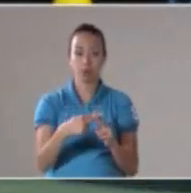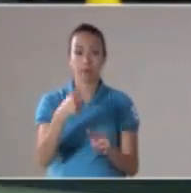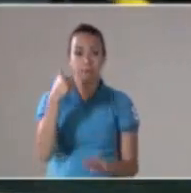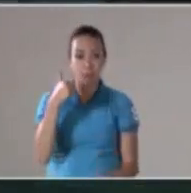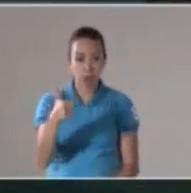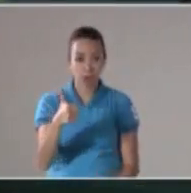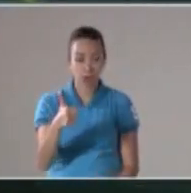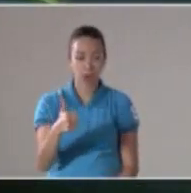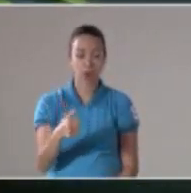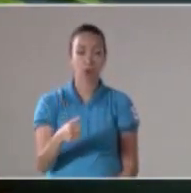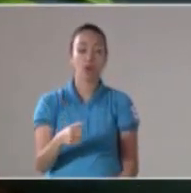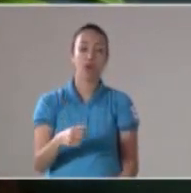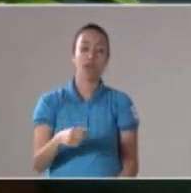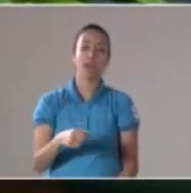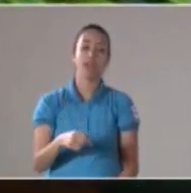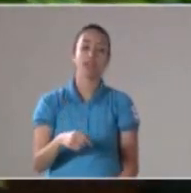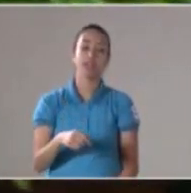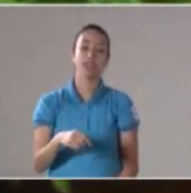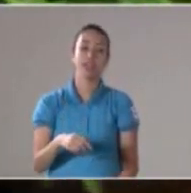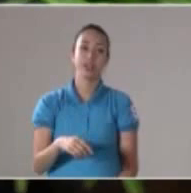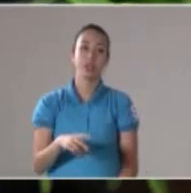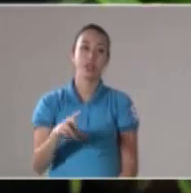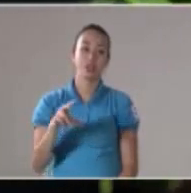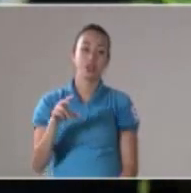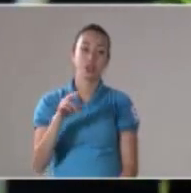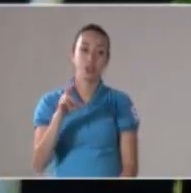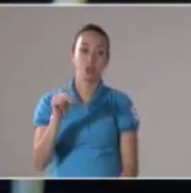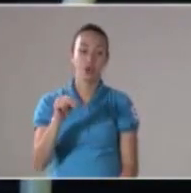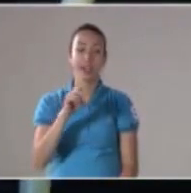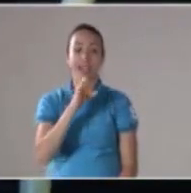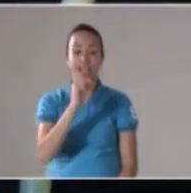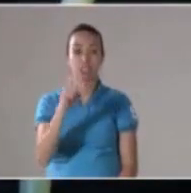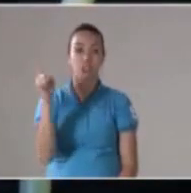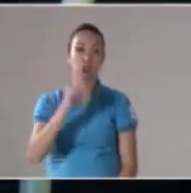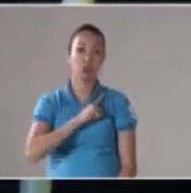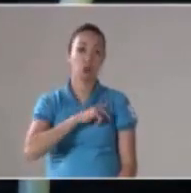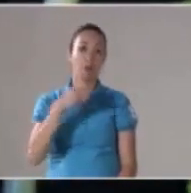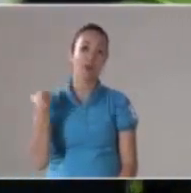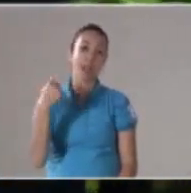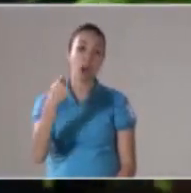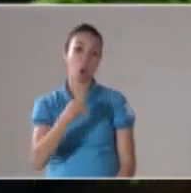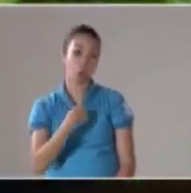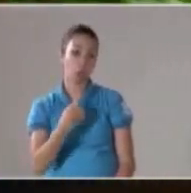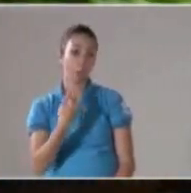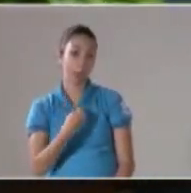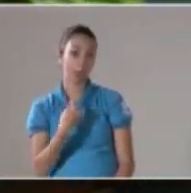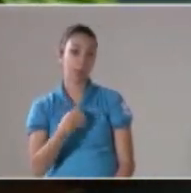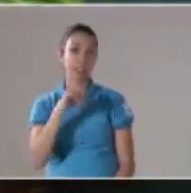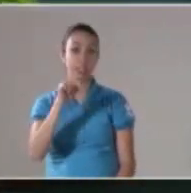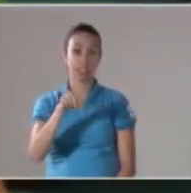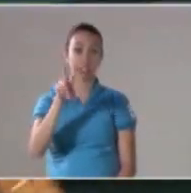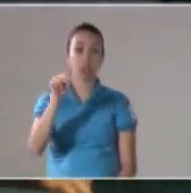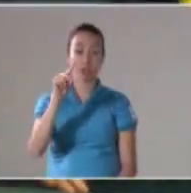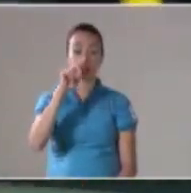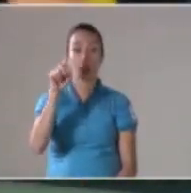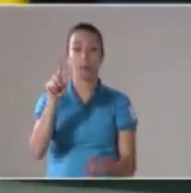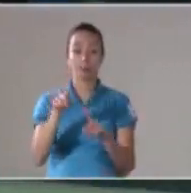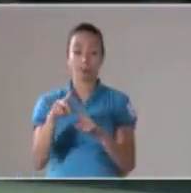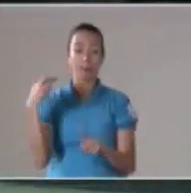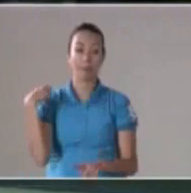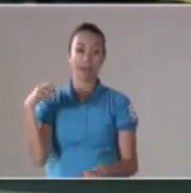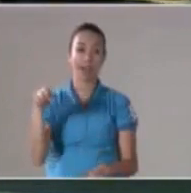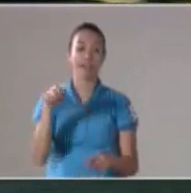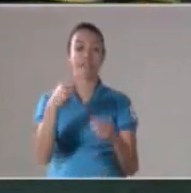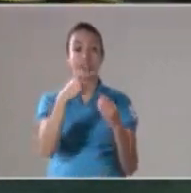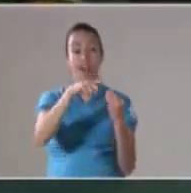vale no solamente para uno, sino para sus descendientes y para la gente que tiene ese nombre. Entonces la Biblia dice que el